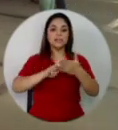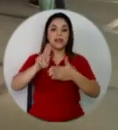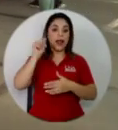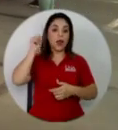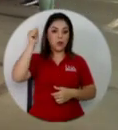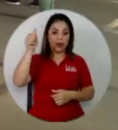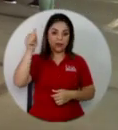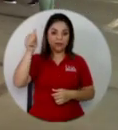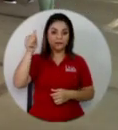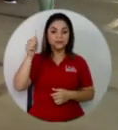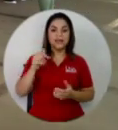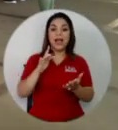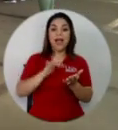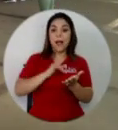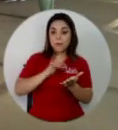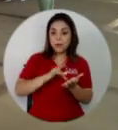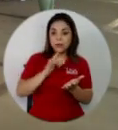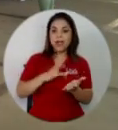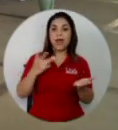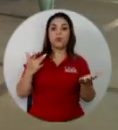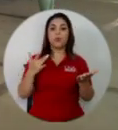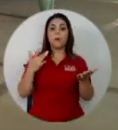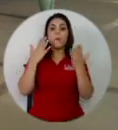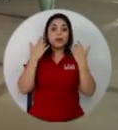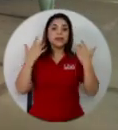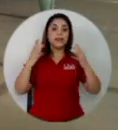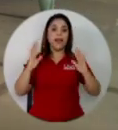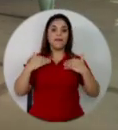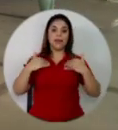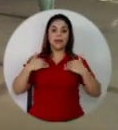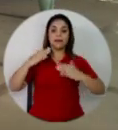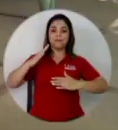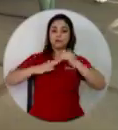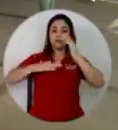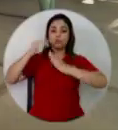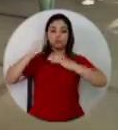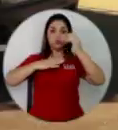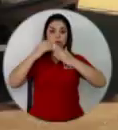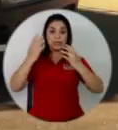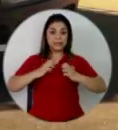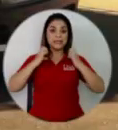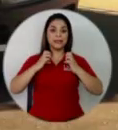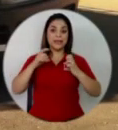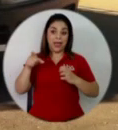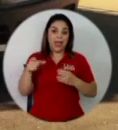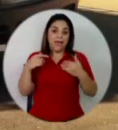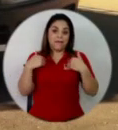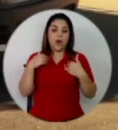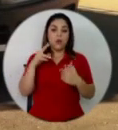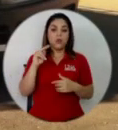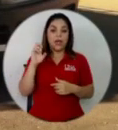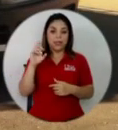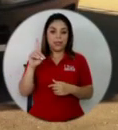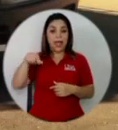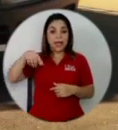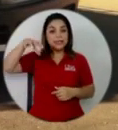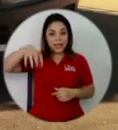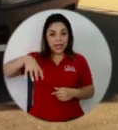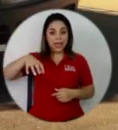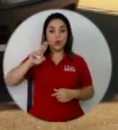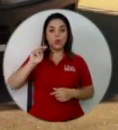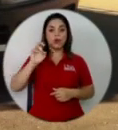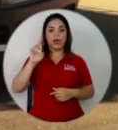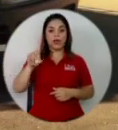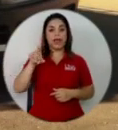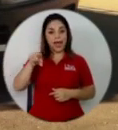Alajuela, aprovechando incluso para el primer momento infraestructura existente. Y como la que tenía infraestructura en Alajuela era la UNED, es en la sede de la